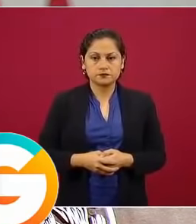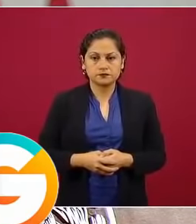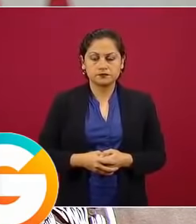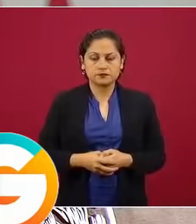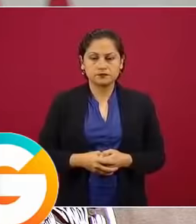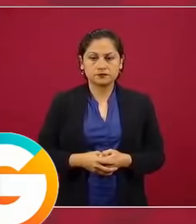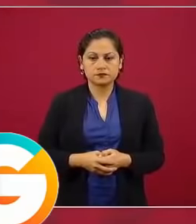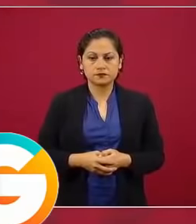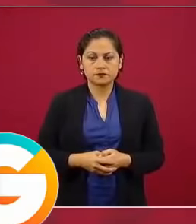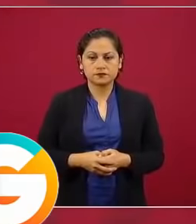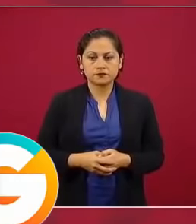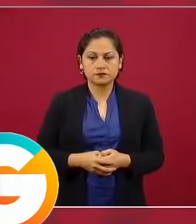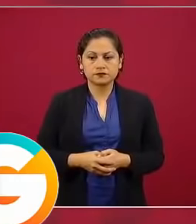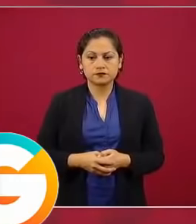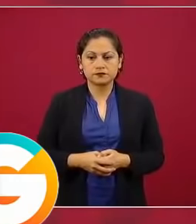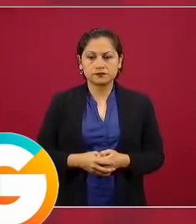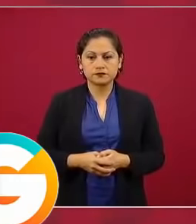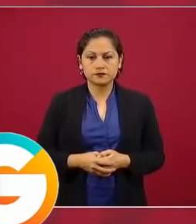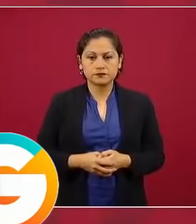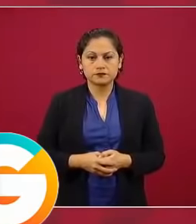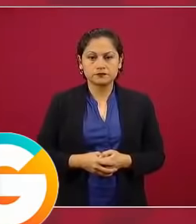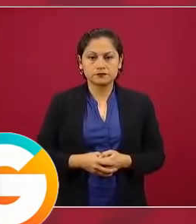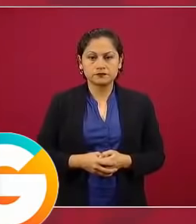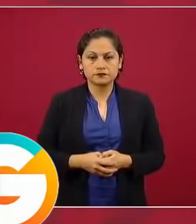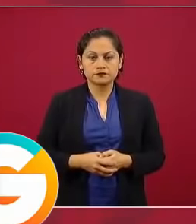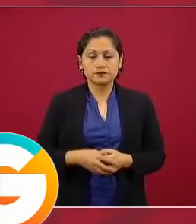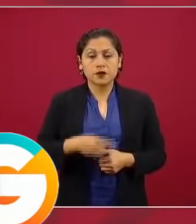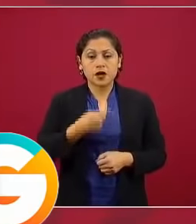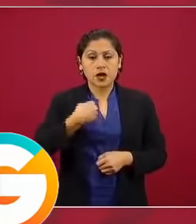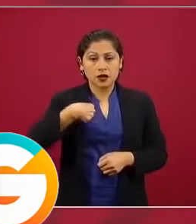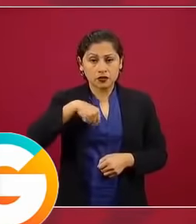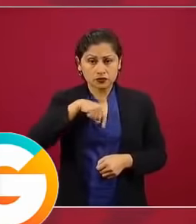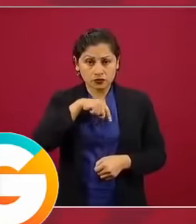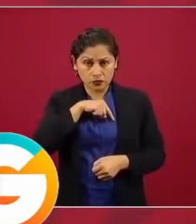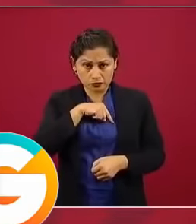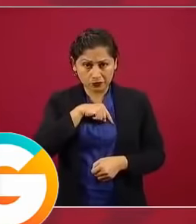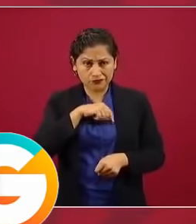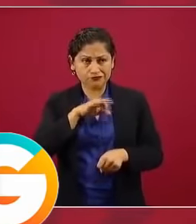somos cómplices, no vamos a encubrir